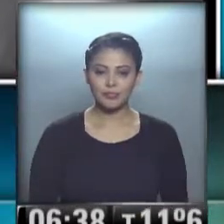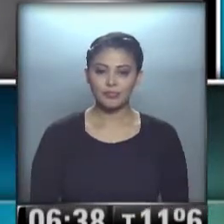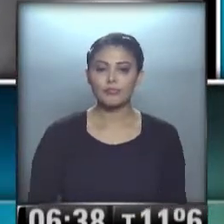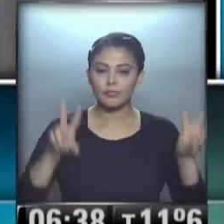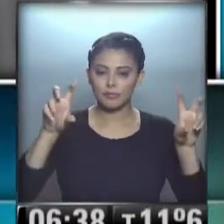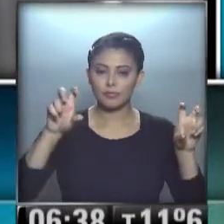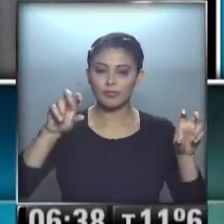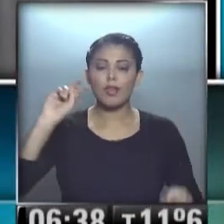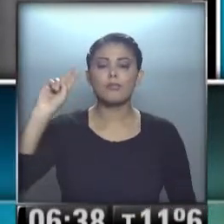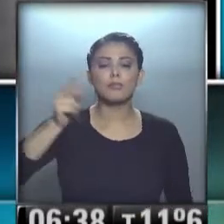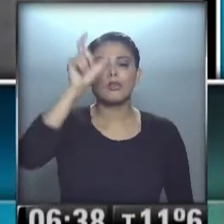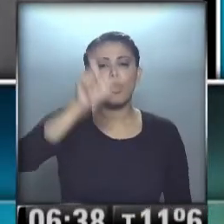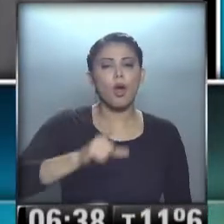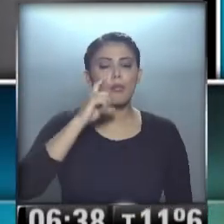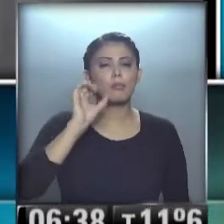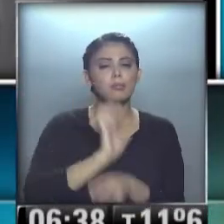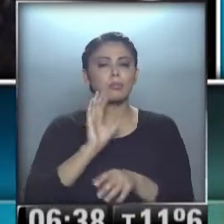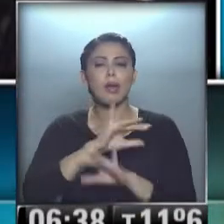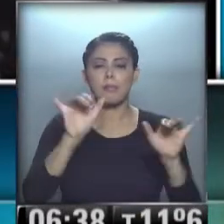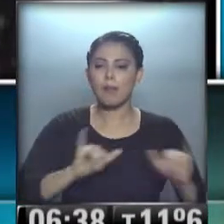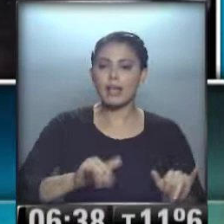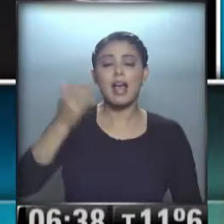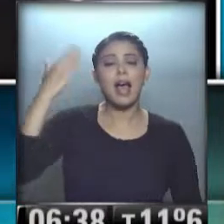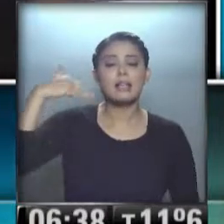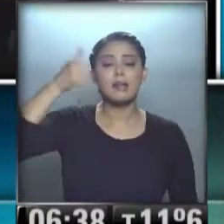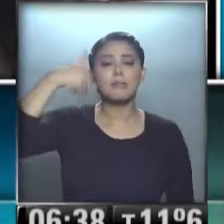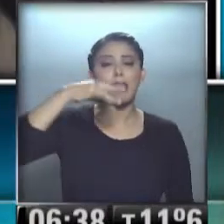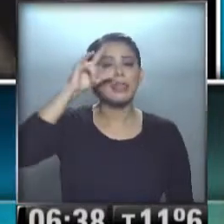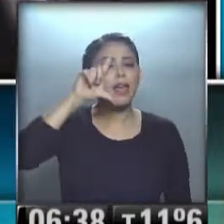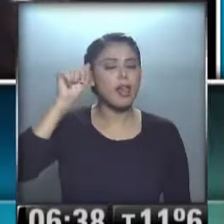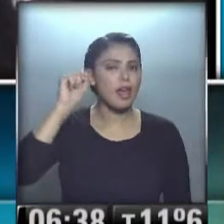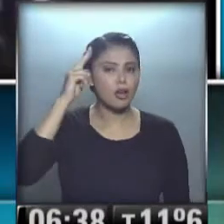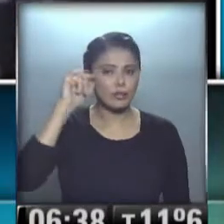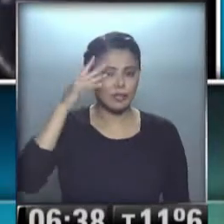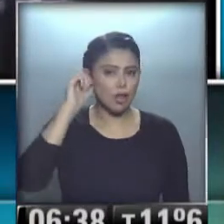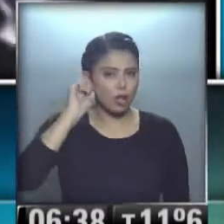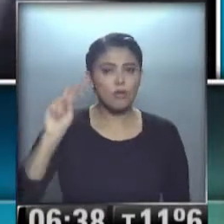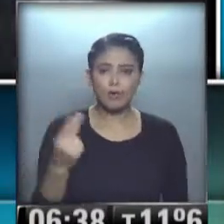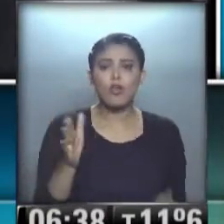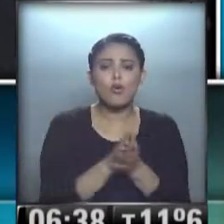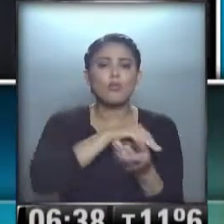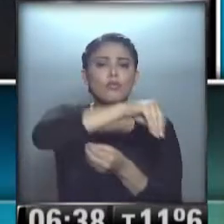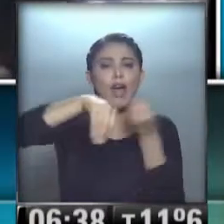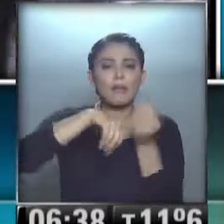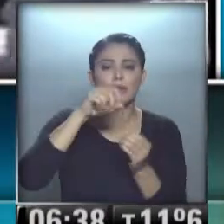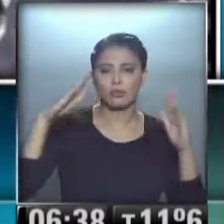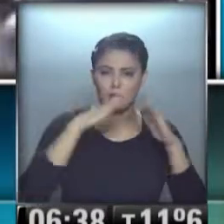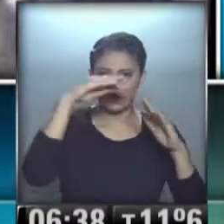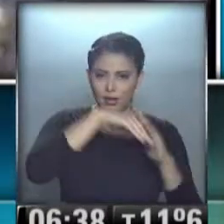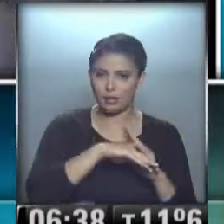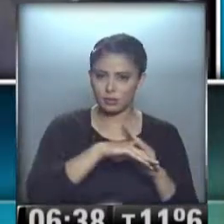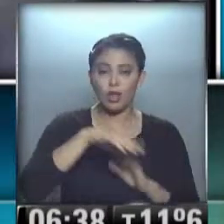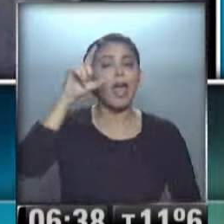El adiós al hombre de la paz, Nelson Mandela, murió ayer a los 95 años, rodeado de su familia en su casa de Johannesburgo.